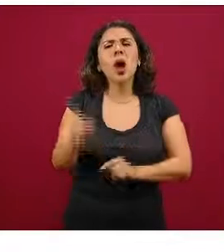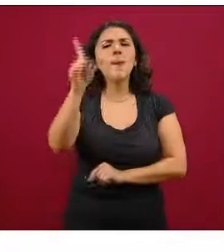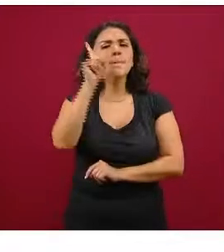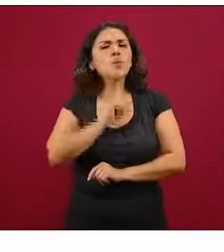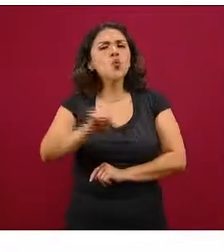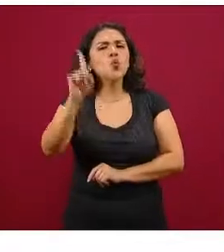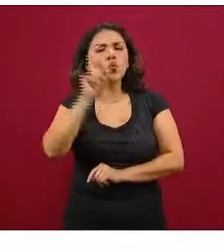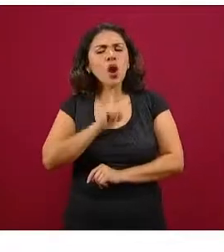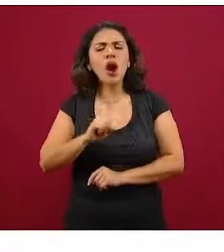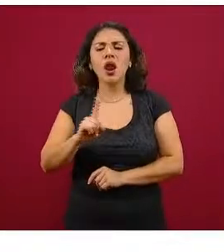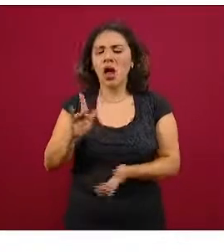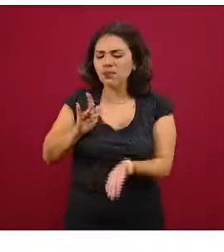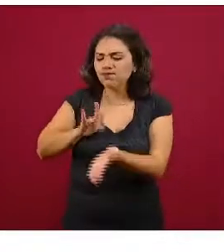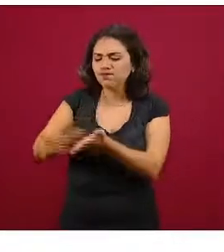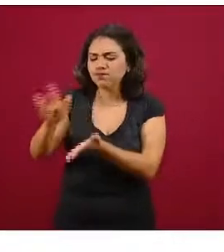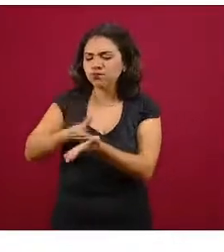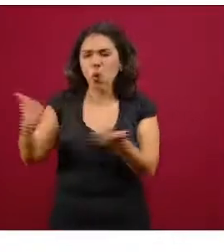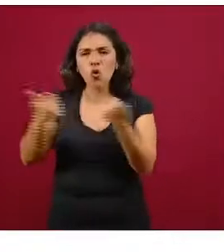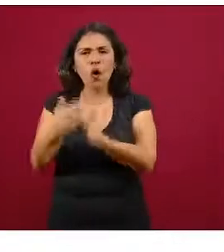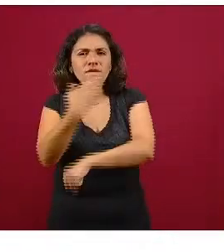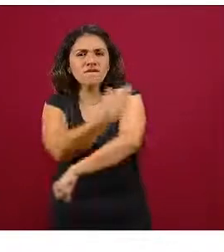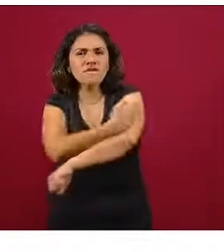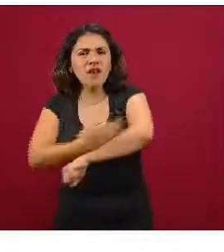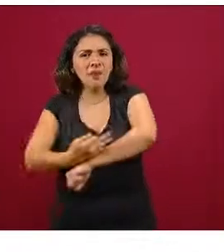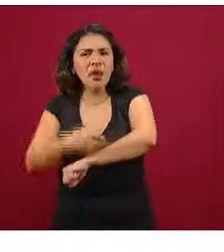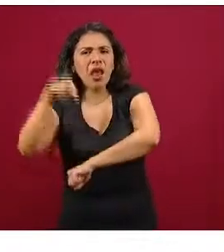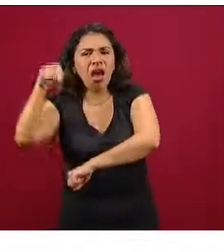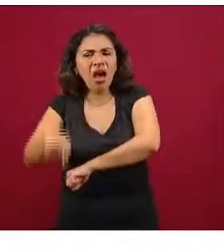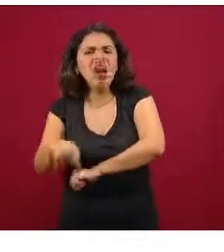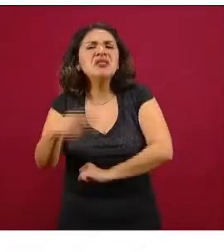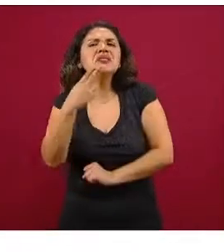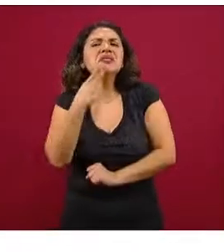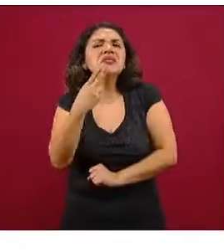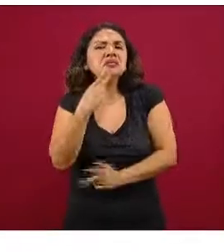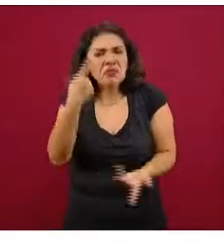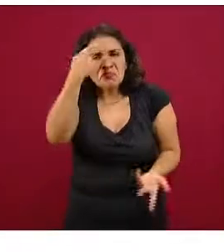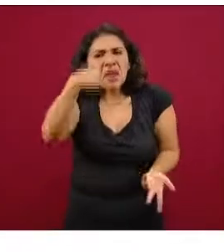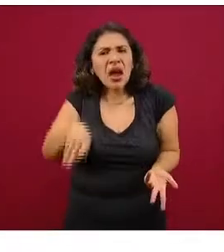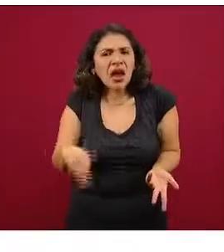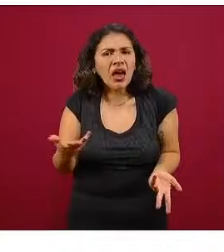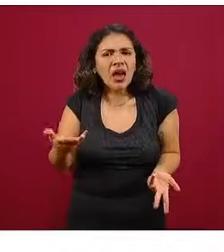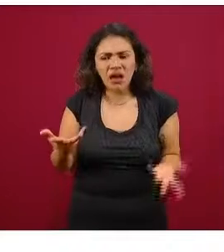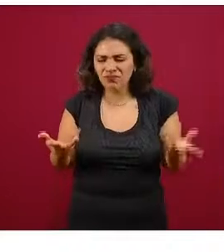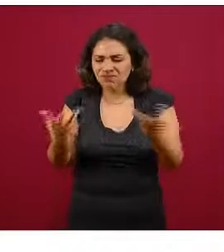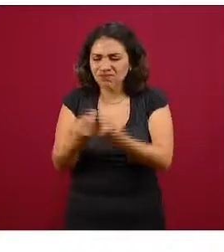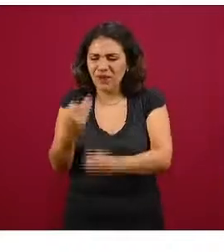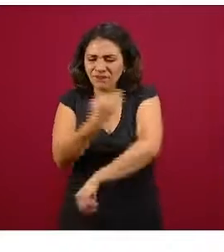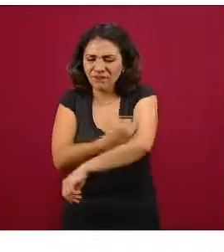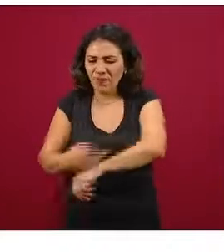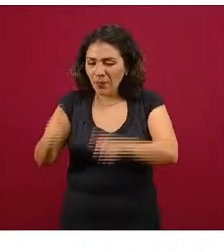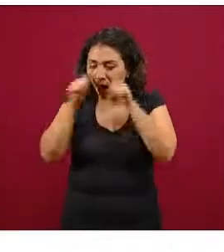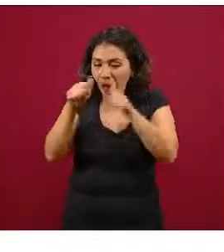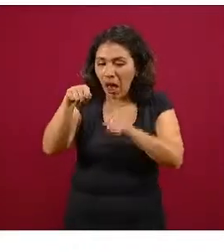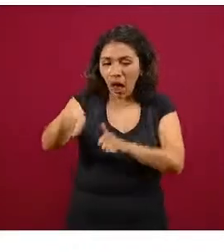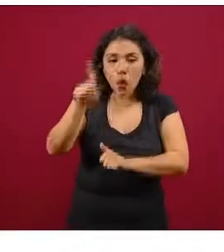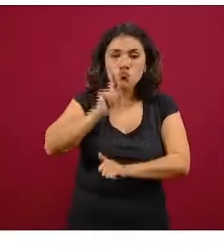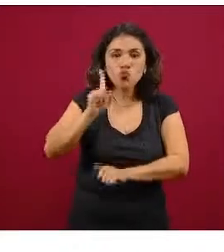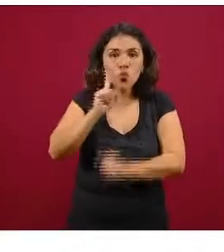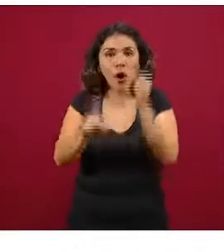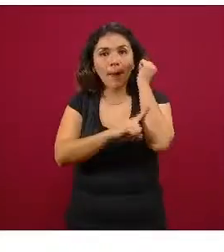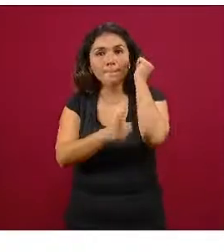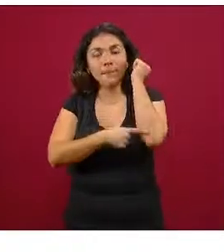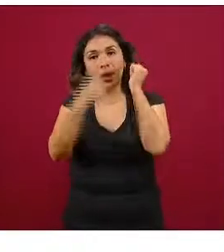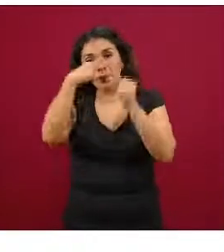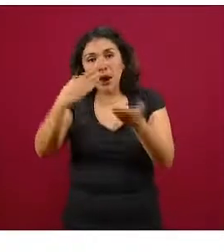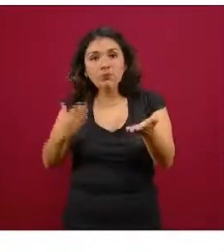mujer y de su red social, sobre todo de su familia, de las personas que están más cercanas a ella para